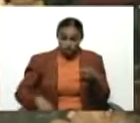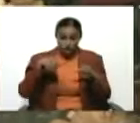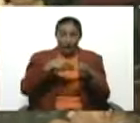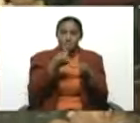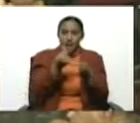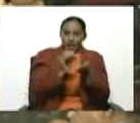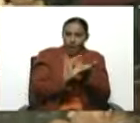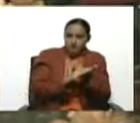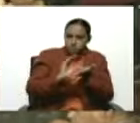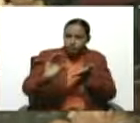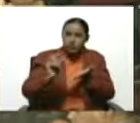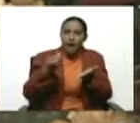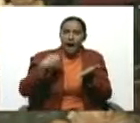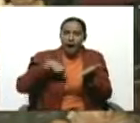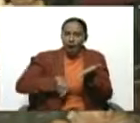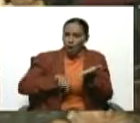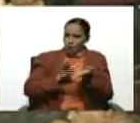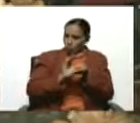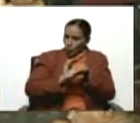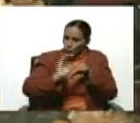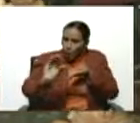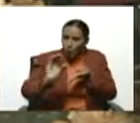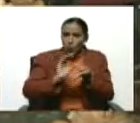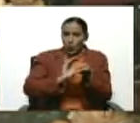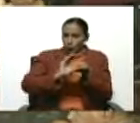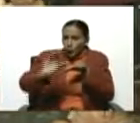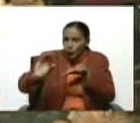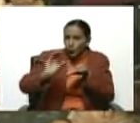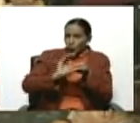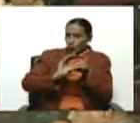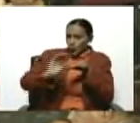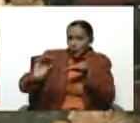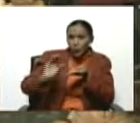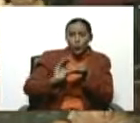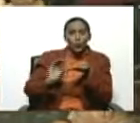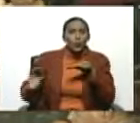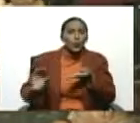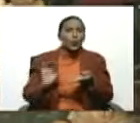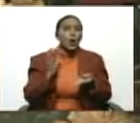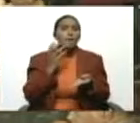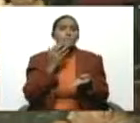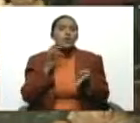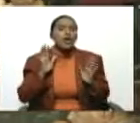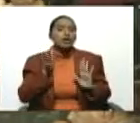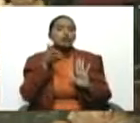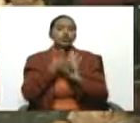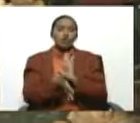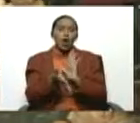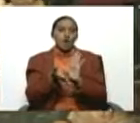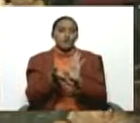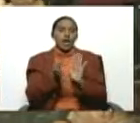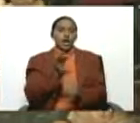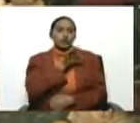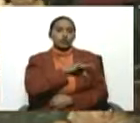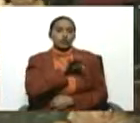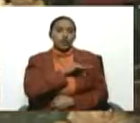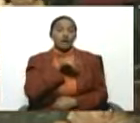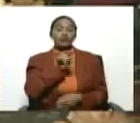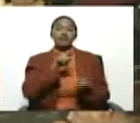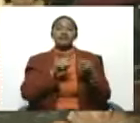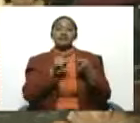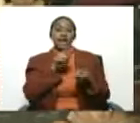ahorros alto nivel de ahorros que se se relaciona con este aspecto y crea un problema lo se llama el